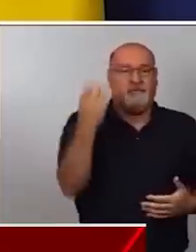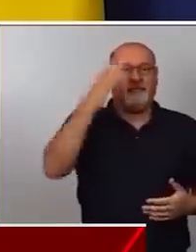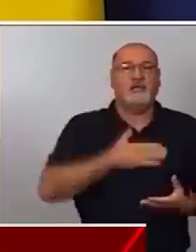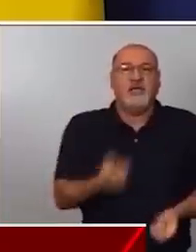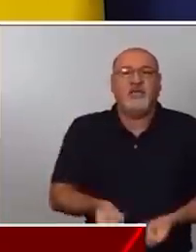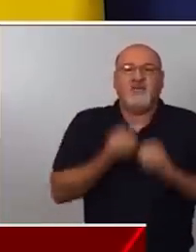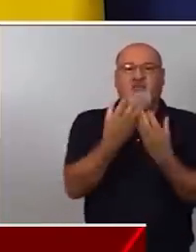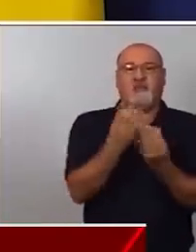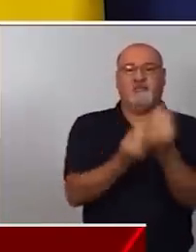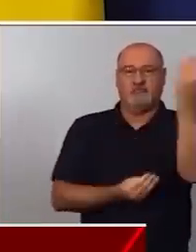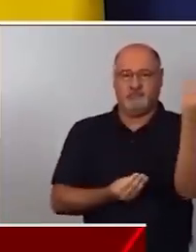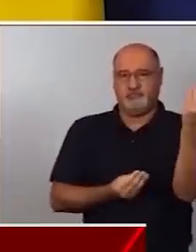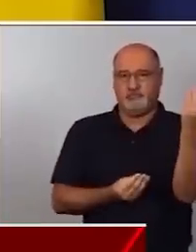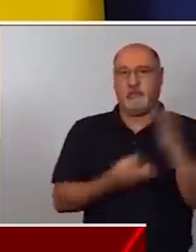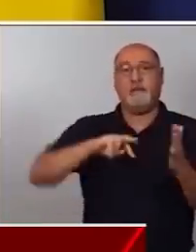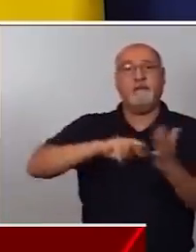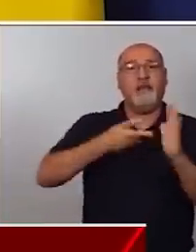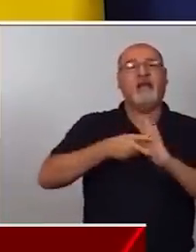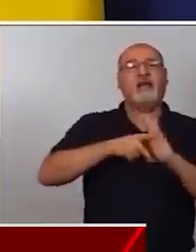se nos quedará todo esto para levantarlo nosotros otra vez